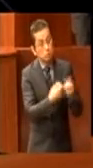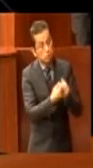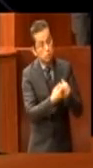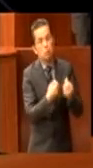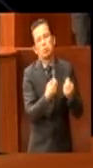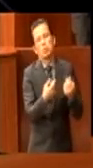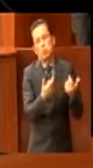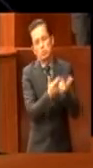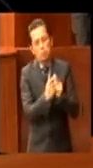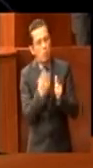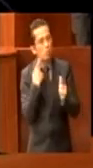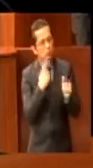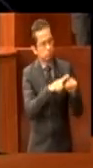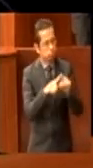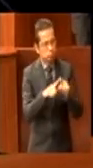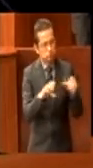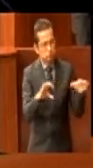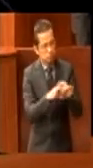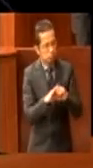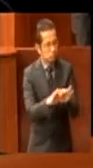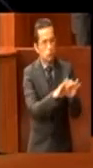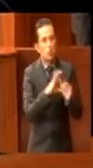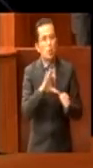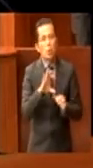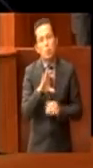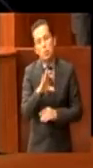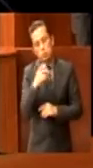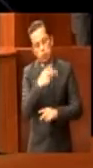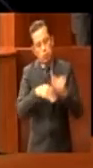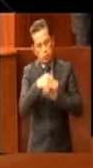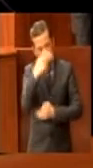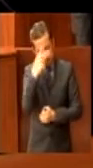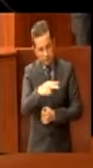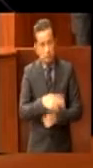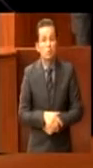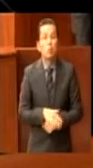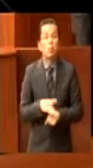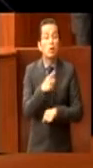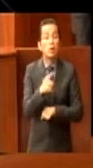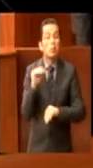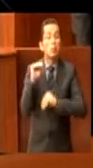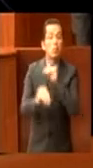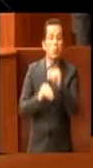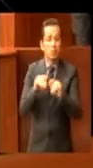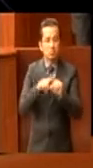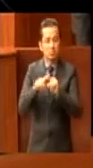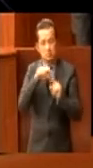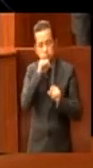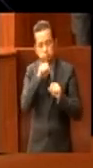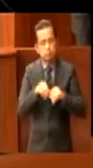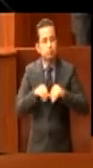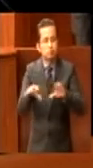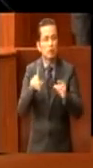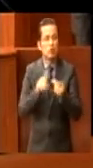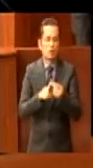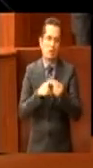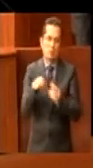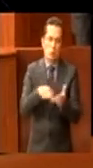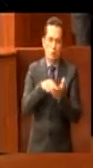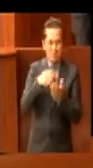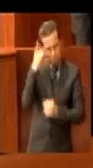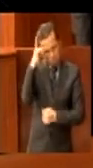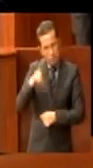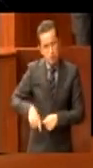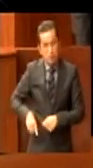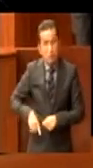méxico con motivo de la indebida colocación de propaganda electoral en elementos de equipamiento urbano en el municipio de texcoco estado en méxico